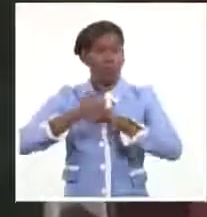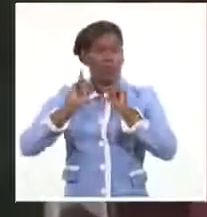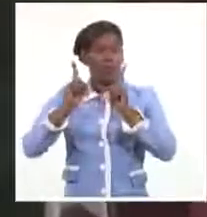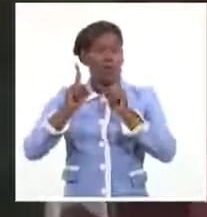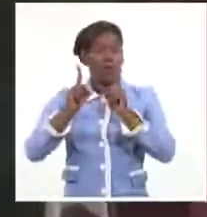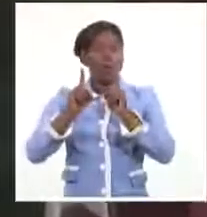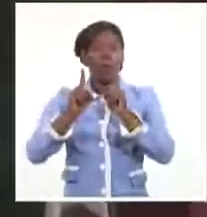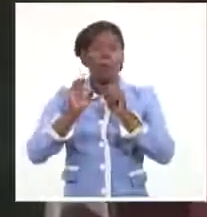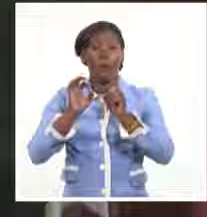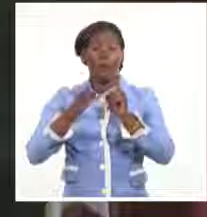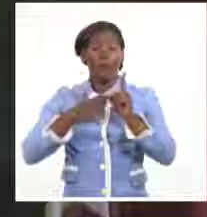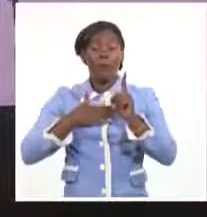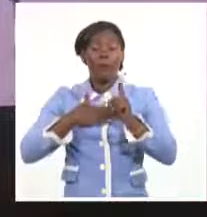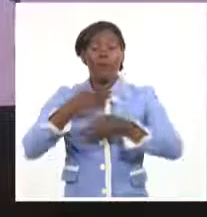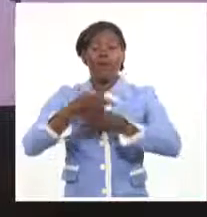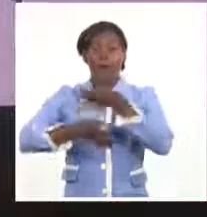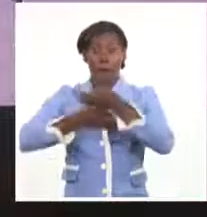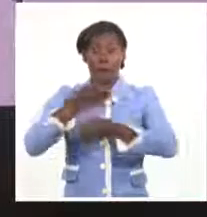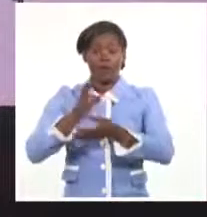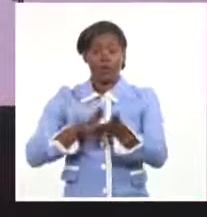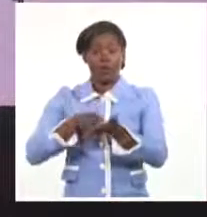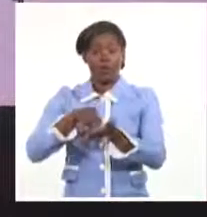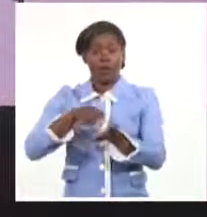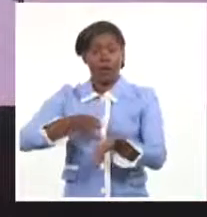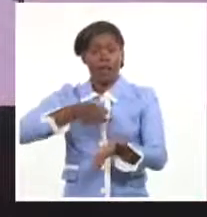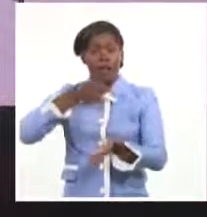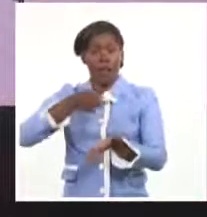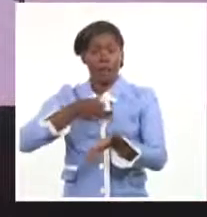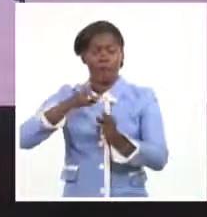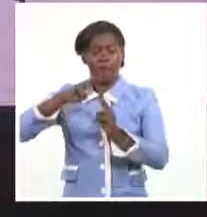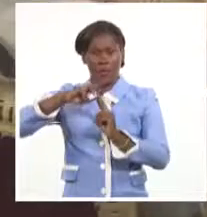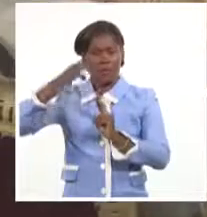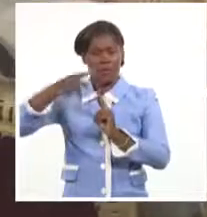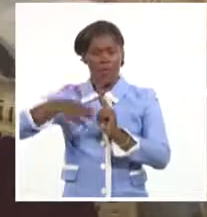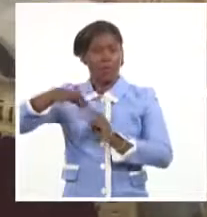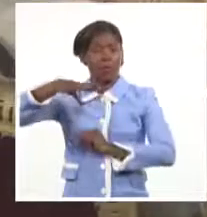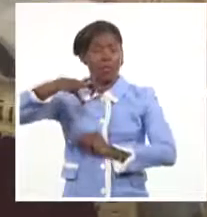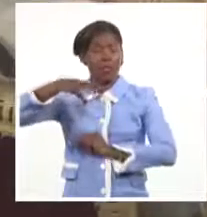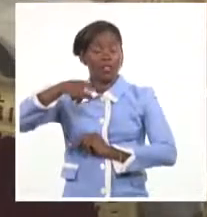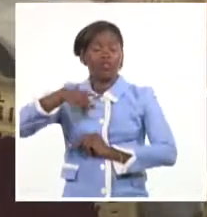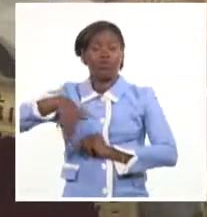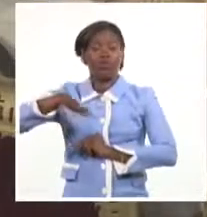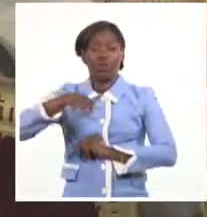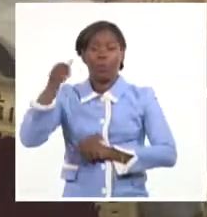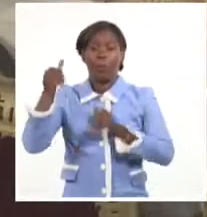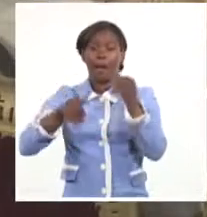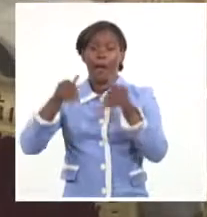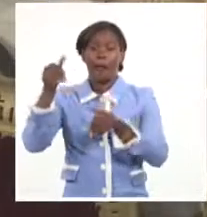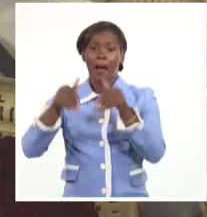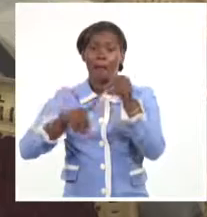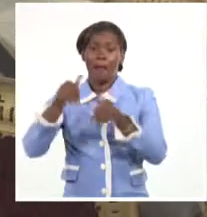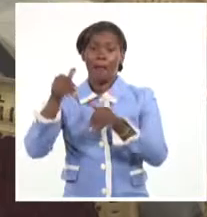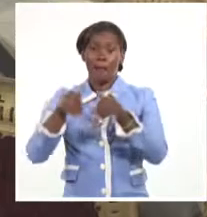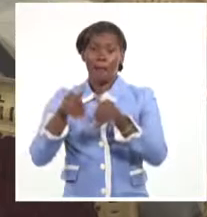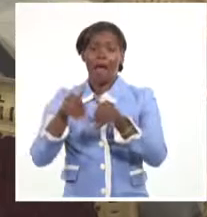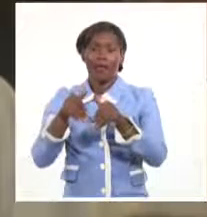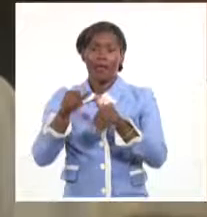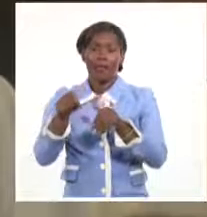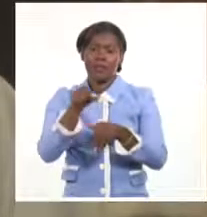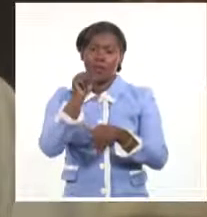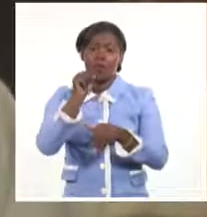secretario de Organización, Roberto Morales Ojeda. El Teatro José Jacinto Milanés de la ciudad pinareña, recién remozado tras